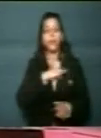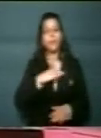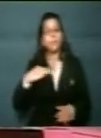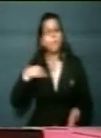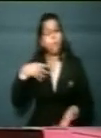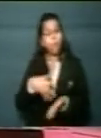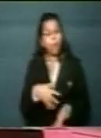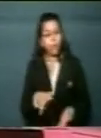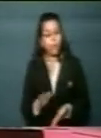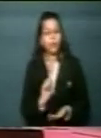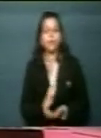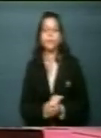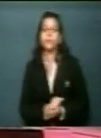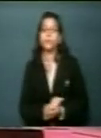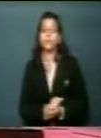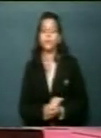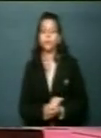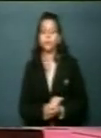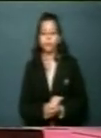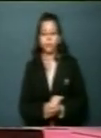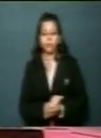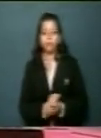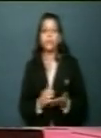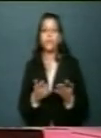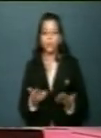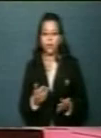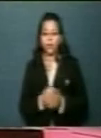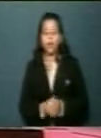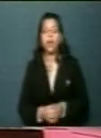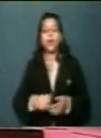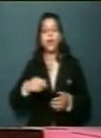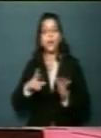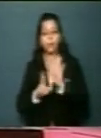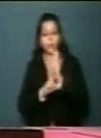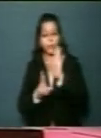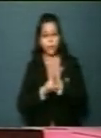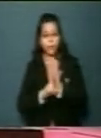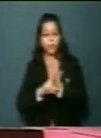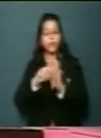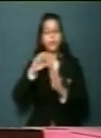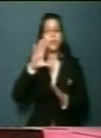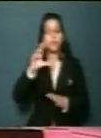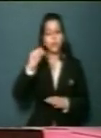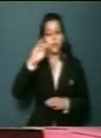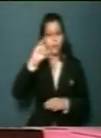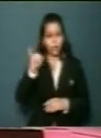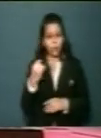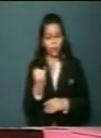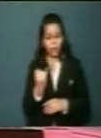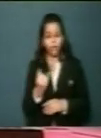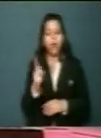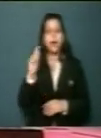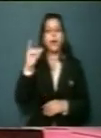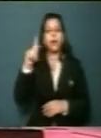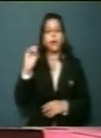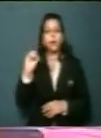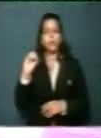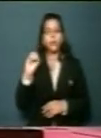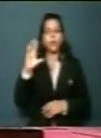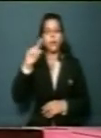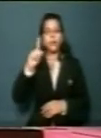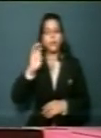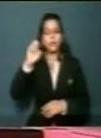Público, señor Presidente del Consejo Nacional de la Judicatura, licenciado Tito Edmundo Celada, y